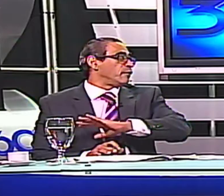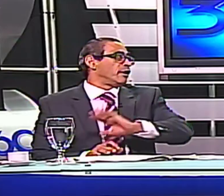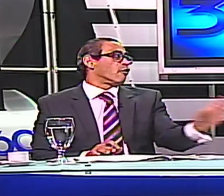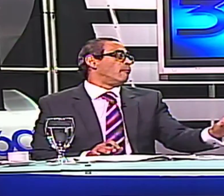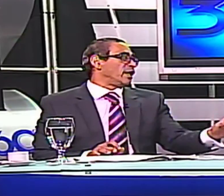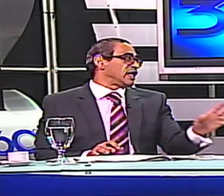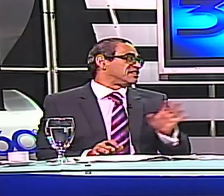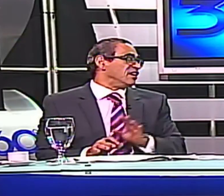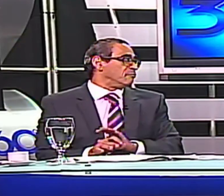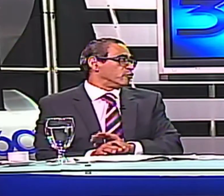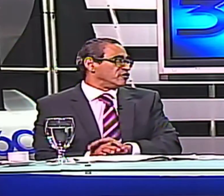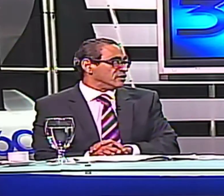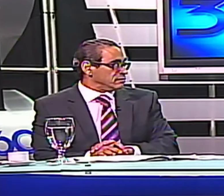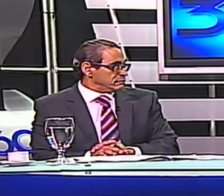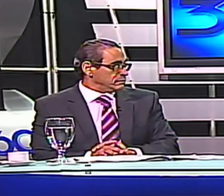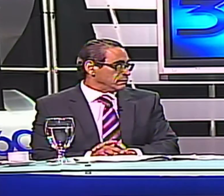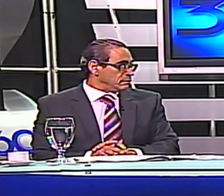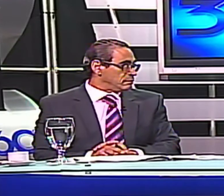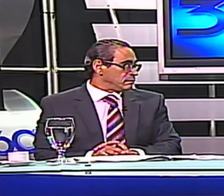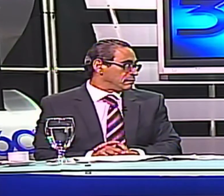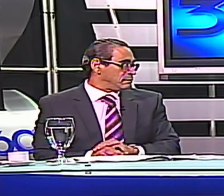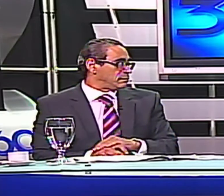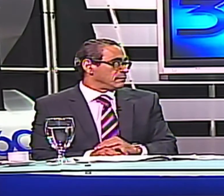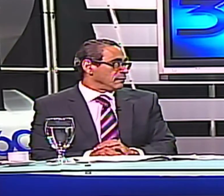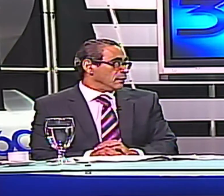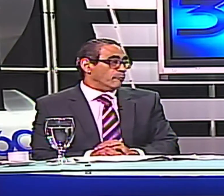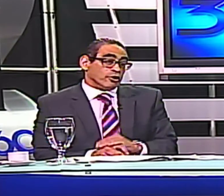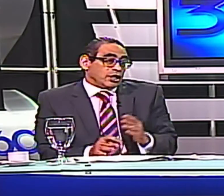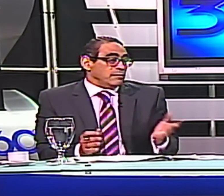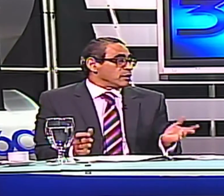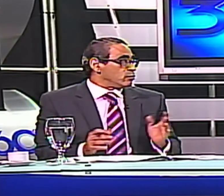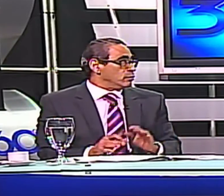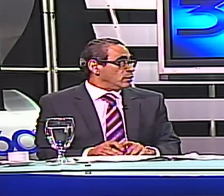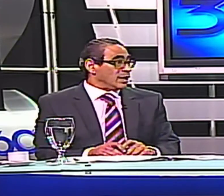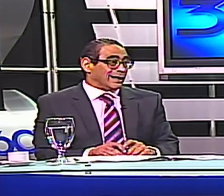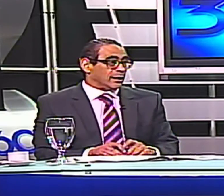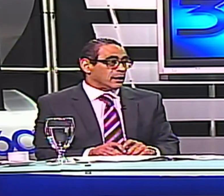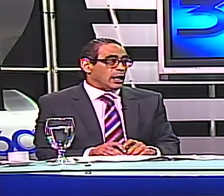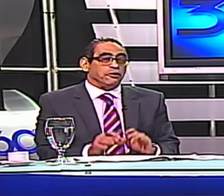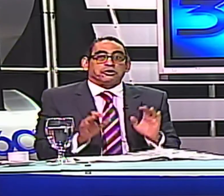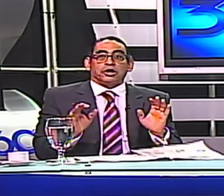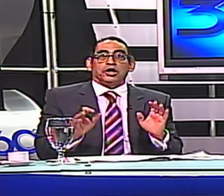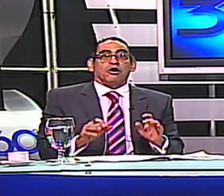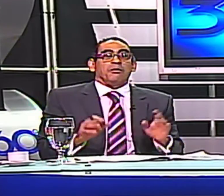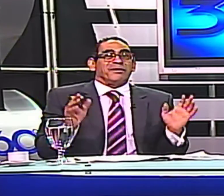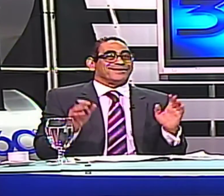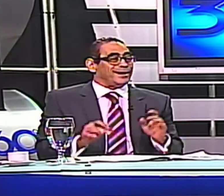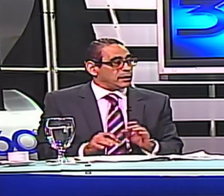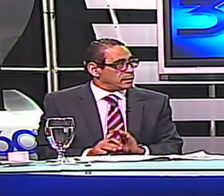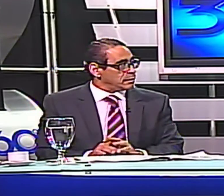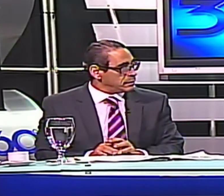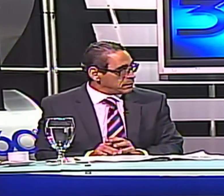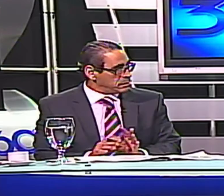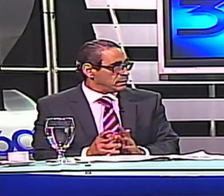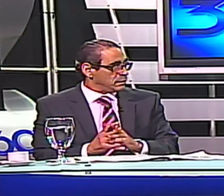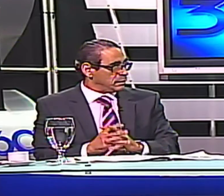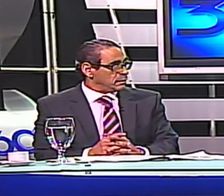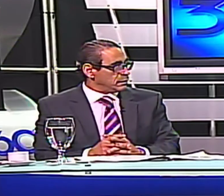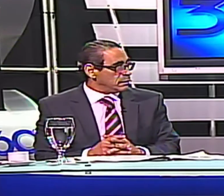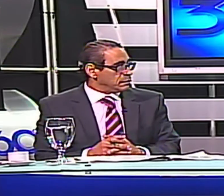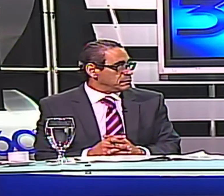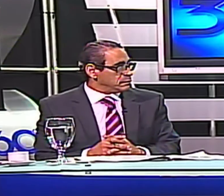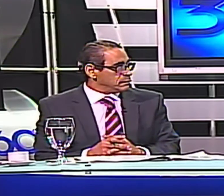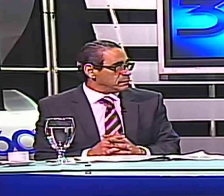se completa el 100%. Porque dime tú, el doctor Guido Gómez Mazara,